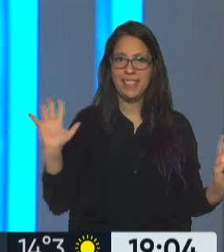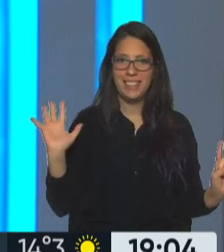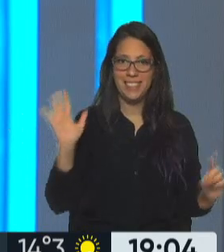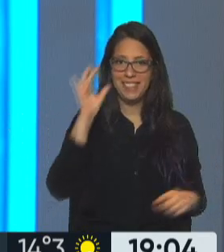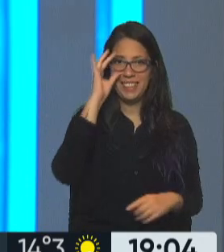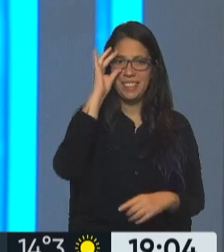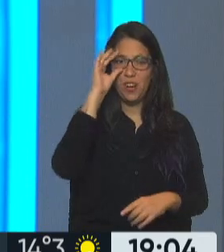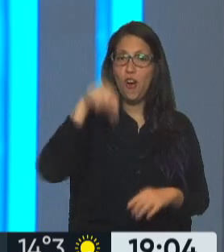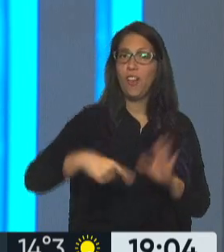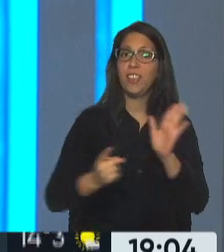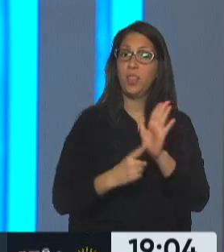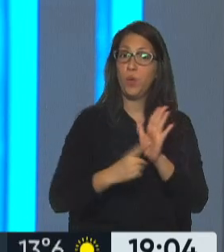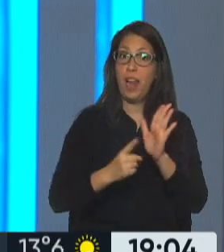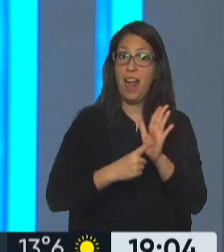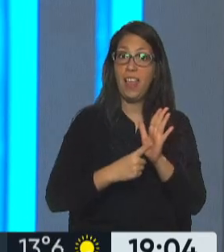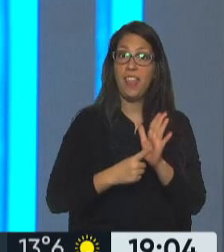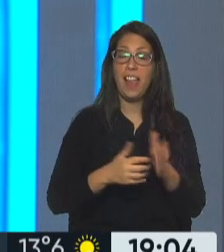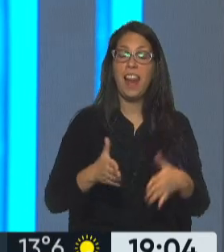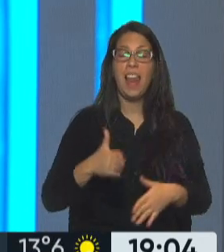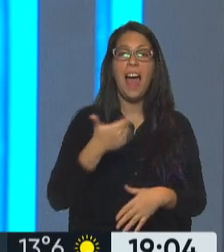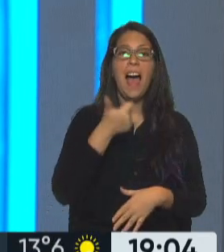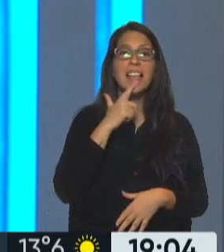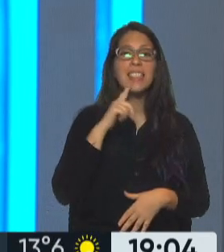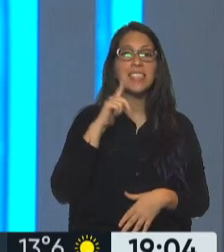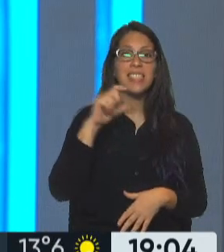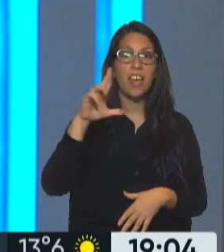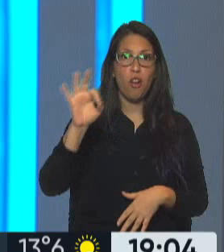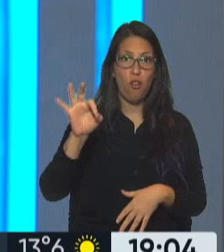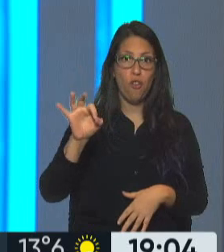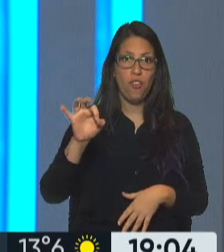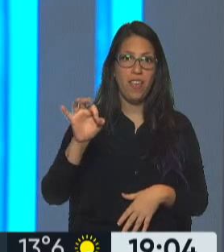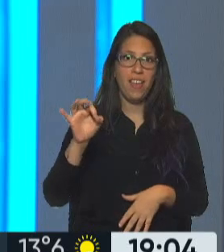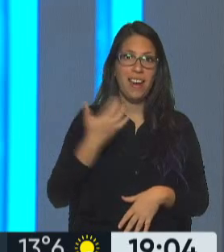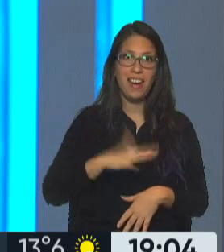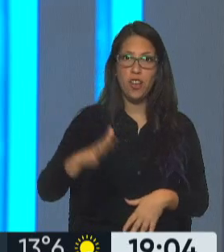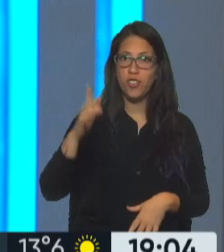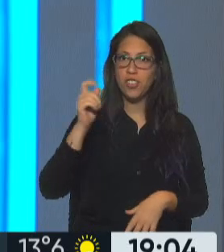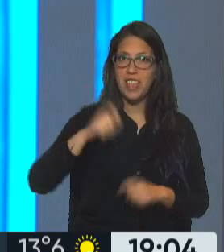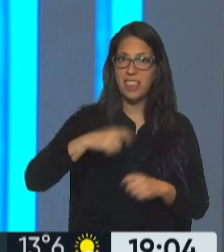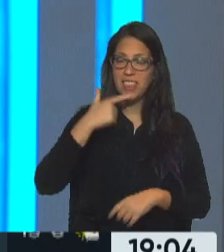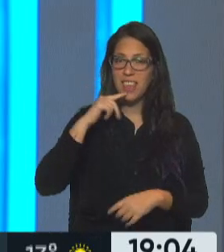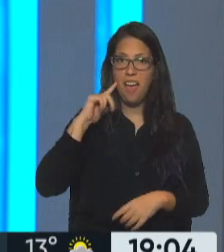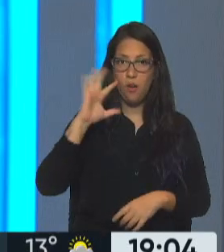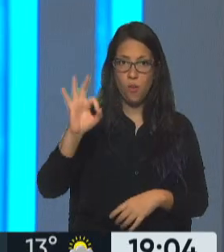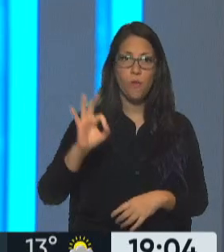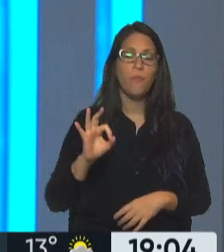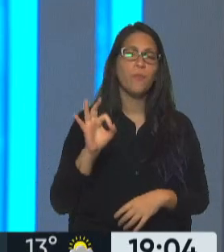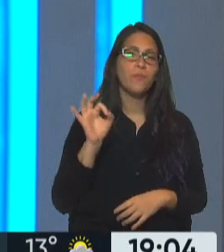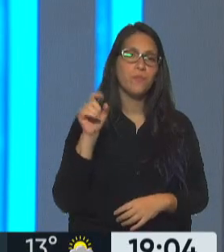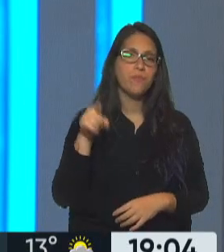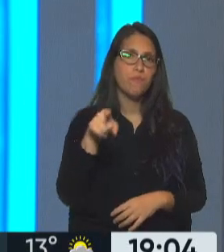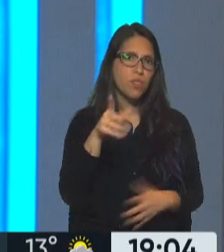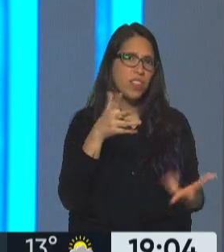titular de Astilleros río Santiago quieren privatizar todo vos de toda la vida con la gente de la cta Y qué sé yo